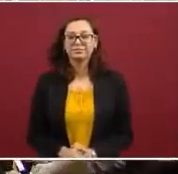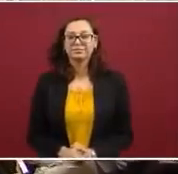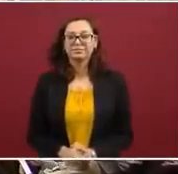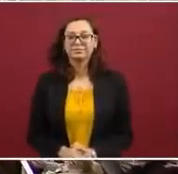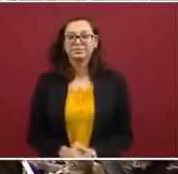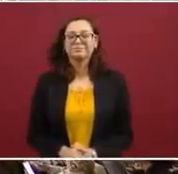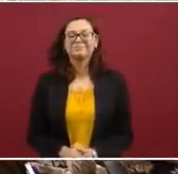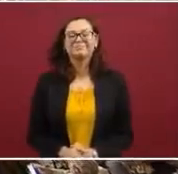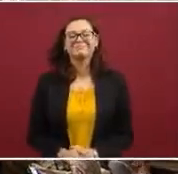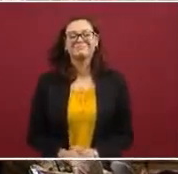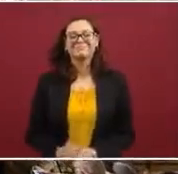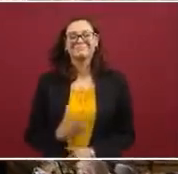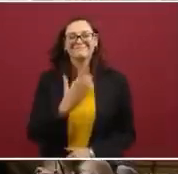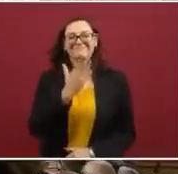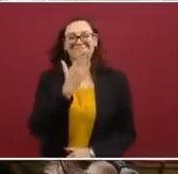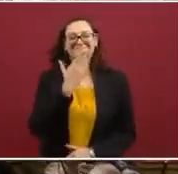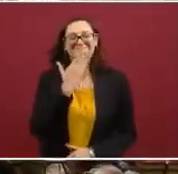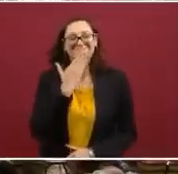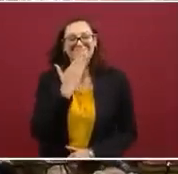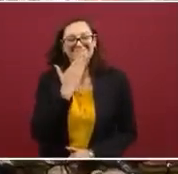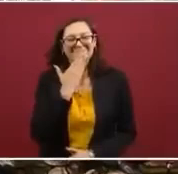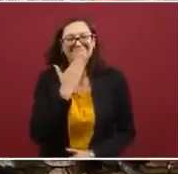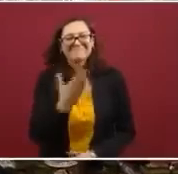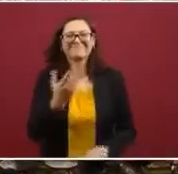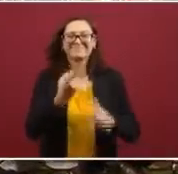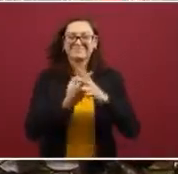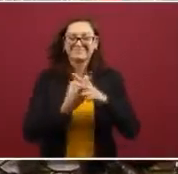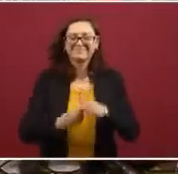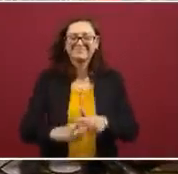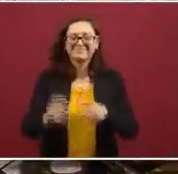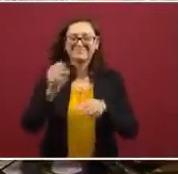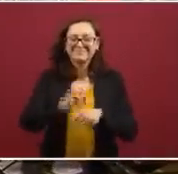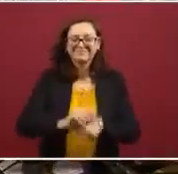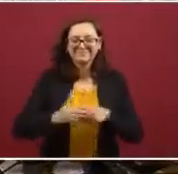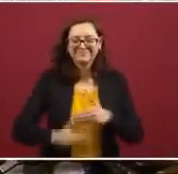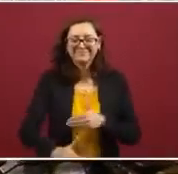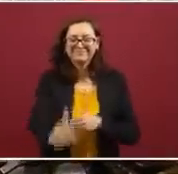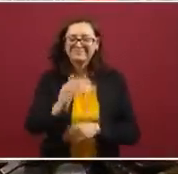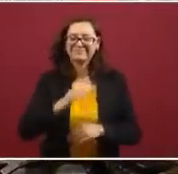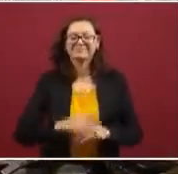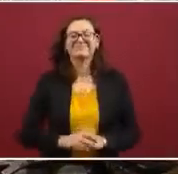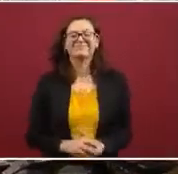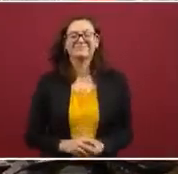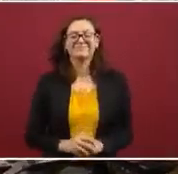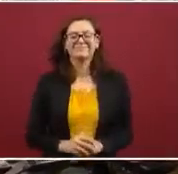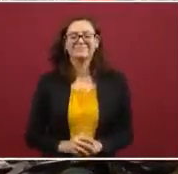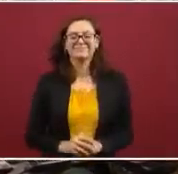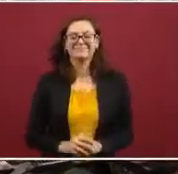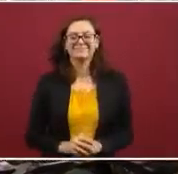Buen inicio de semana. Nos da mucho gusto